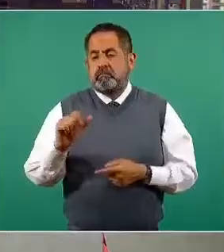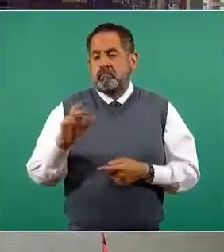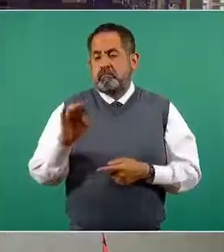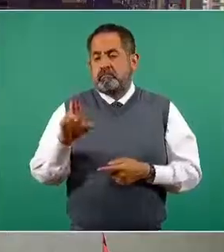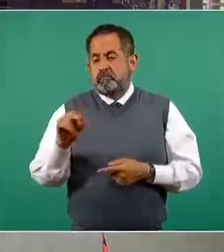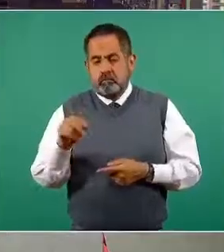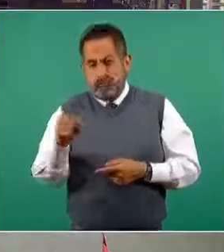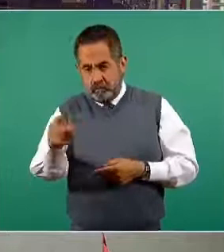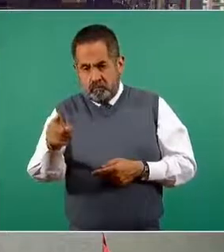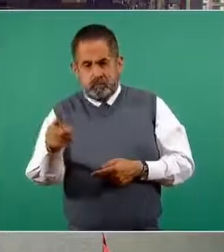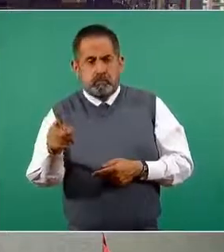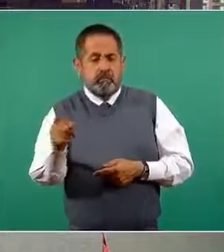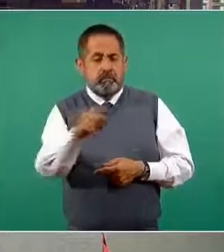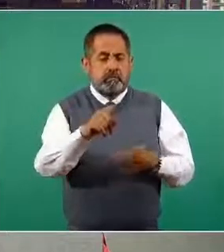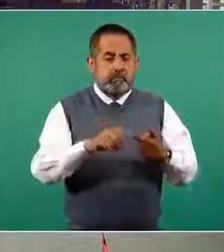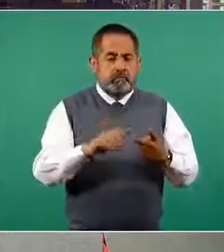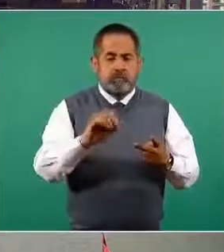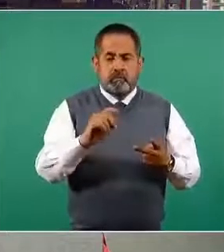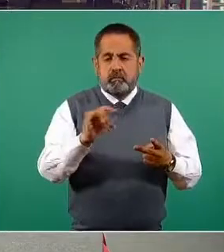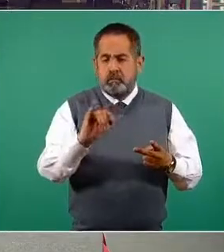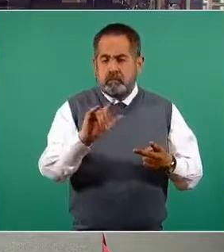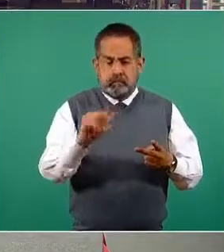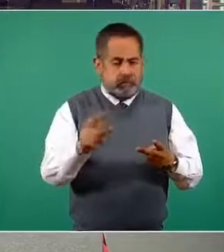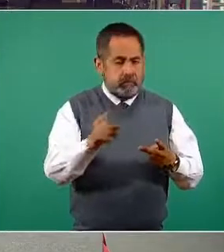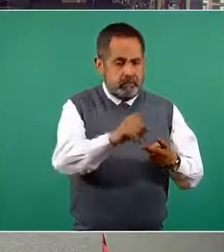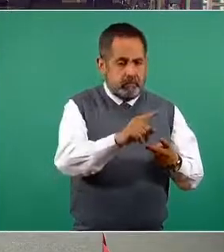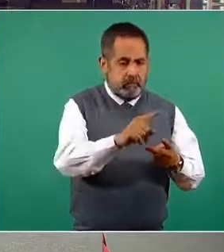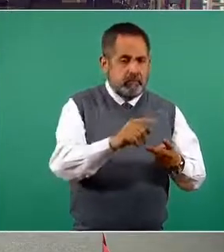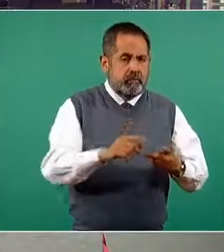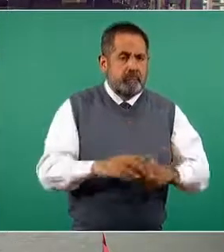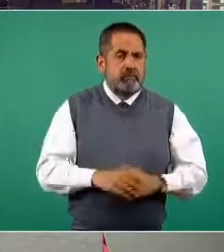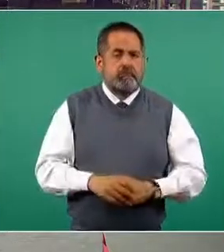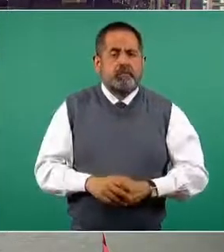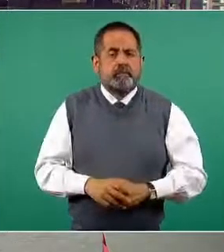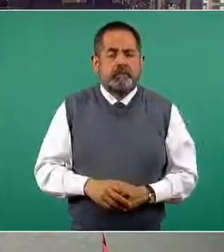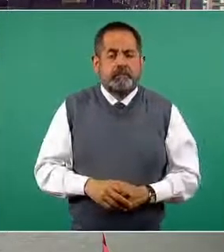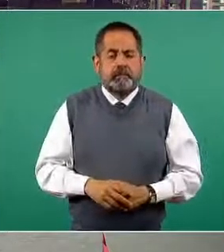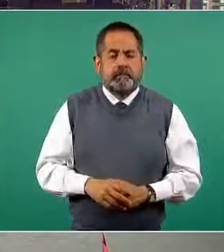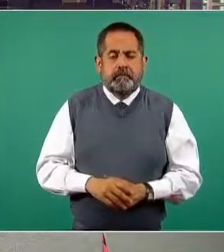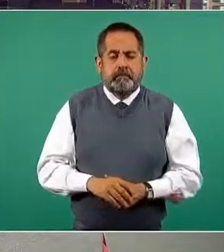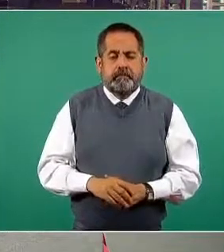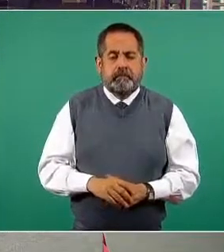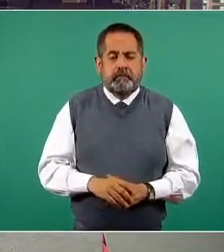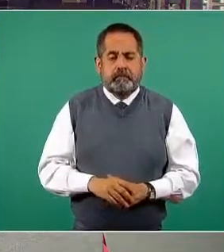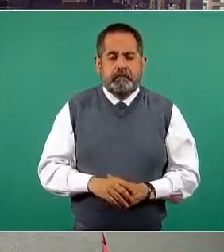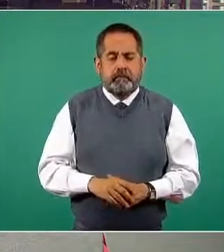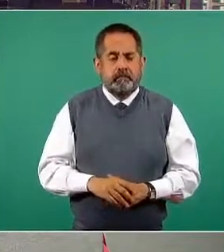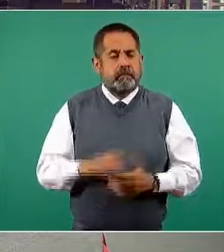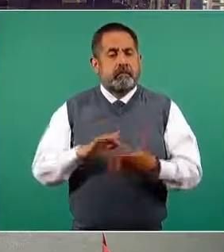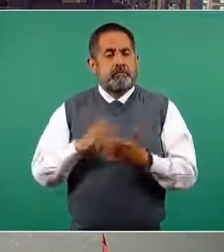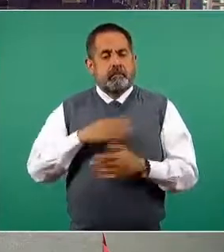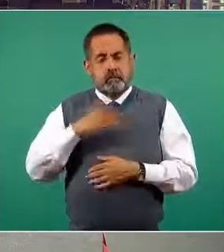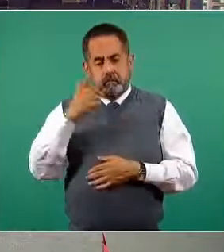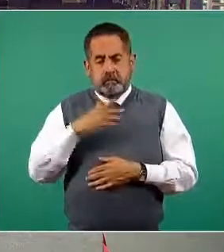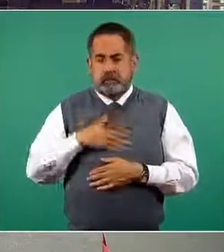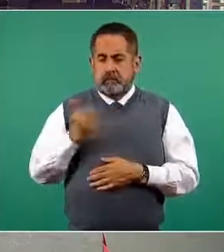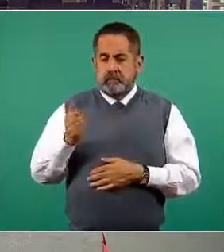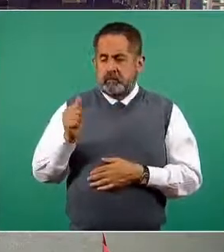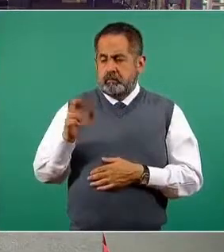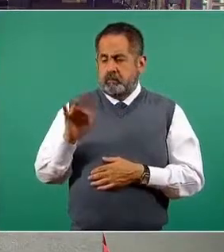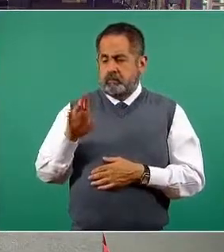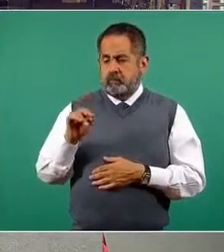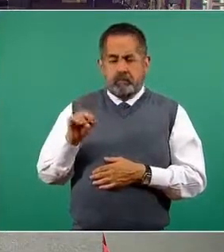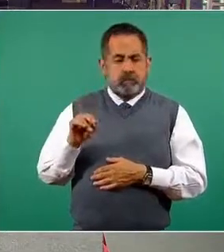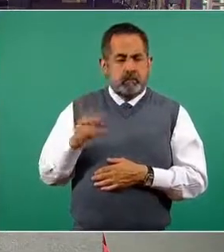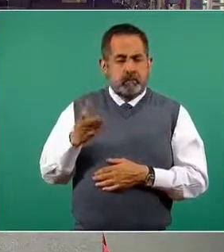pie de página. Otilia de La Razón. Por favor. Gracias, buenas noches, Arturo Contreras de pie de página.